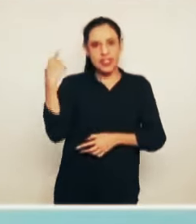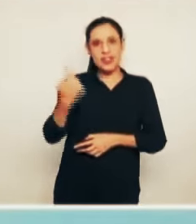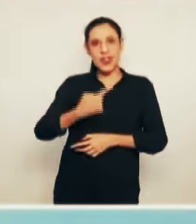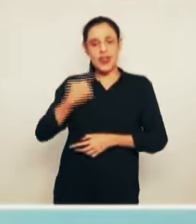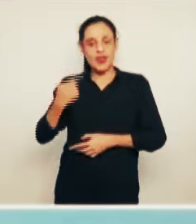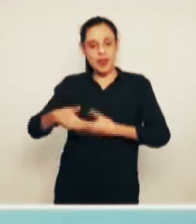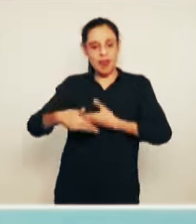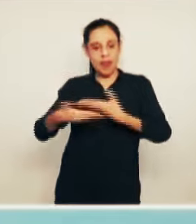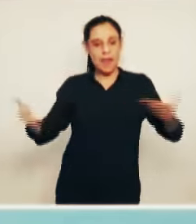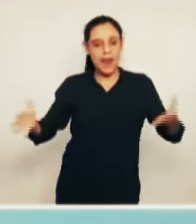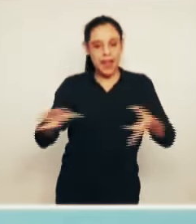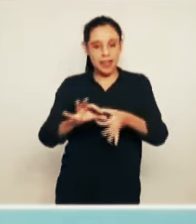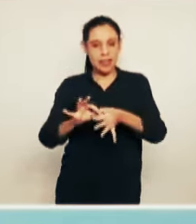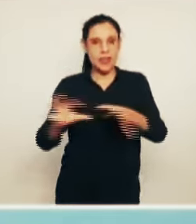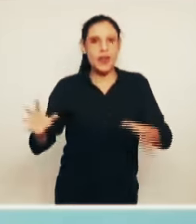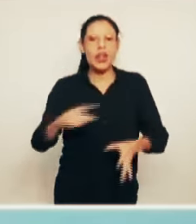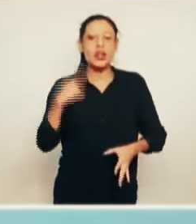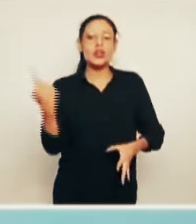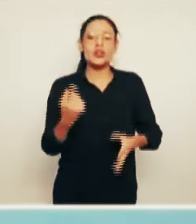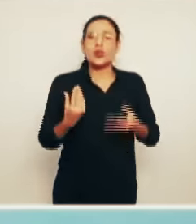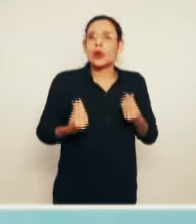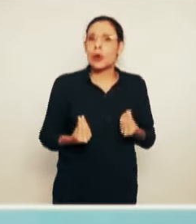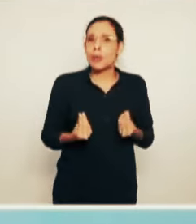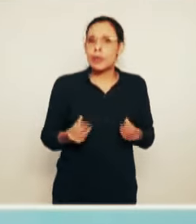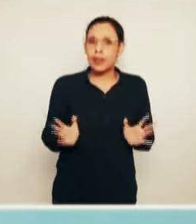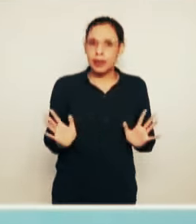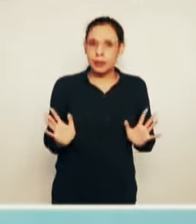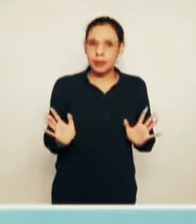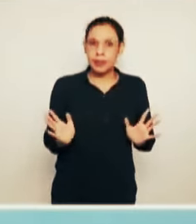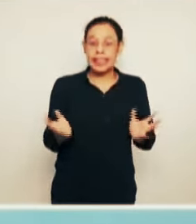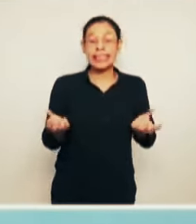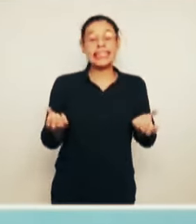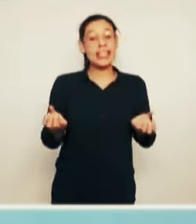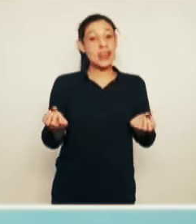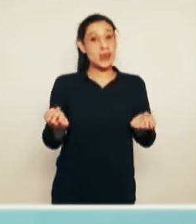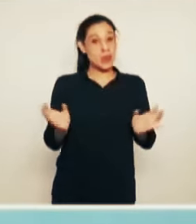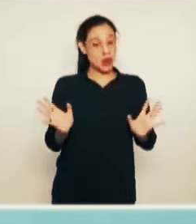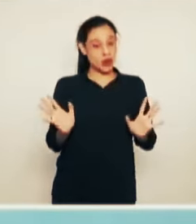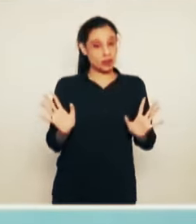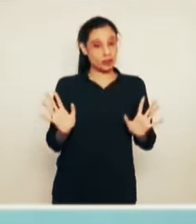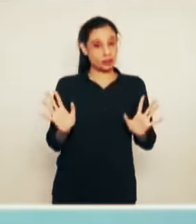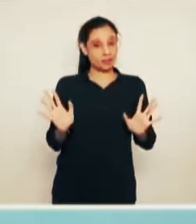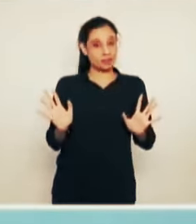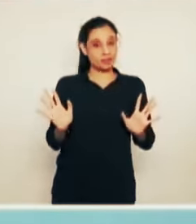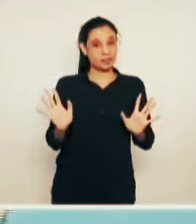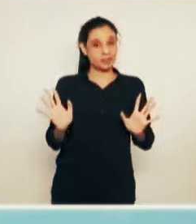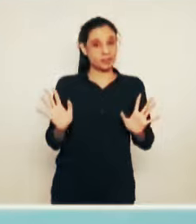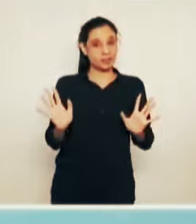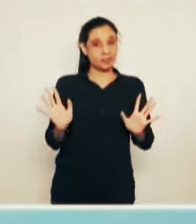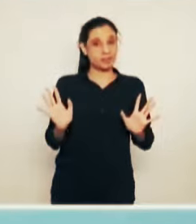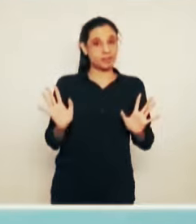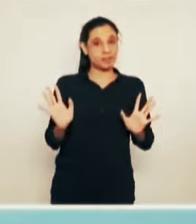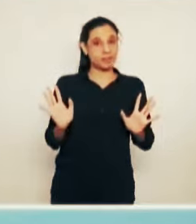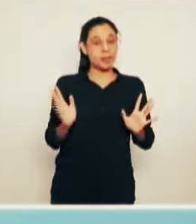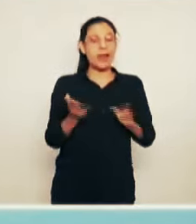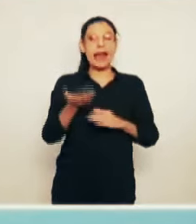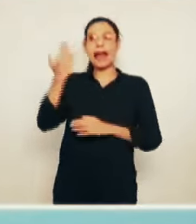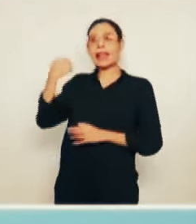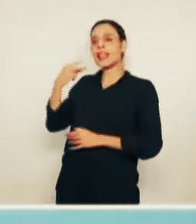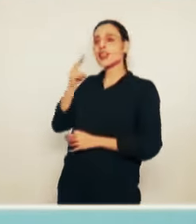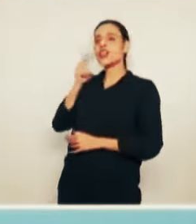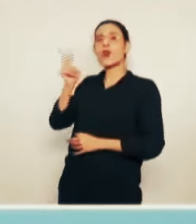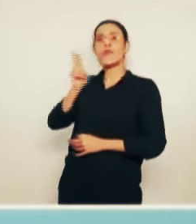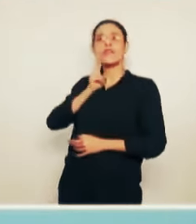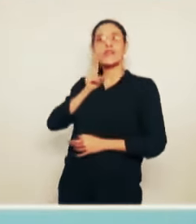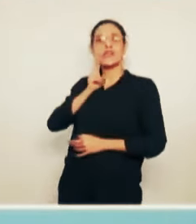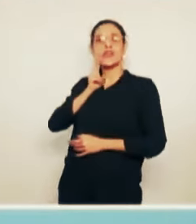Popular y Democrático? Bueno, andamos con algunas certezas que no teníamos en el 2019